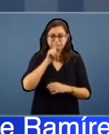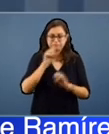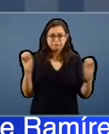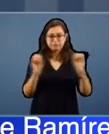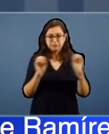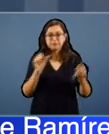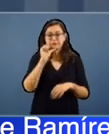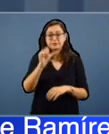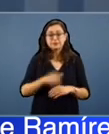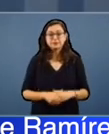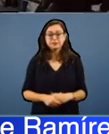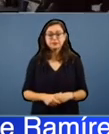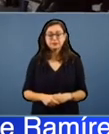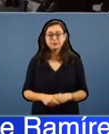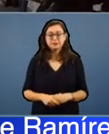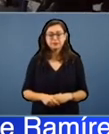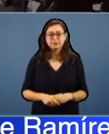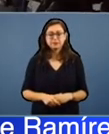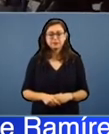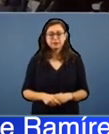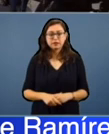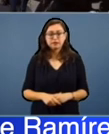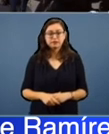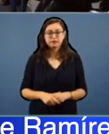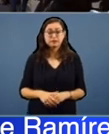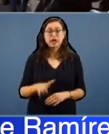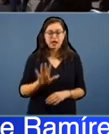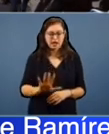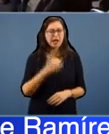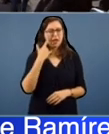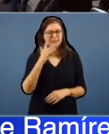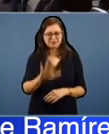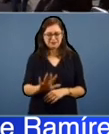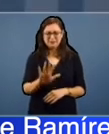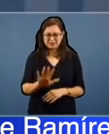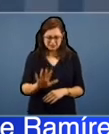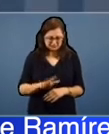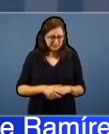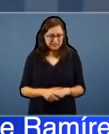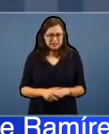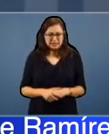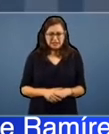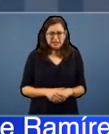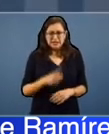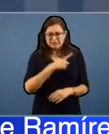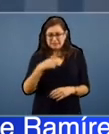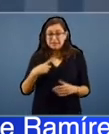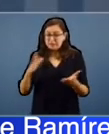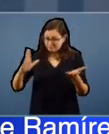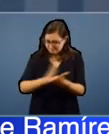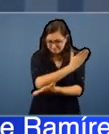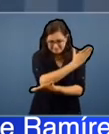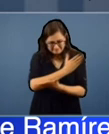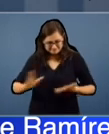privada de su libertad. Y también si usted comentó en aquel en momento. Pero que... esto es, a ver, sí. Aquí hay que hacer una línea divisoria muy